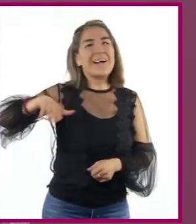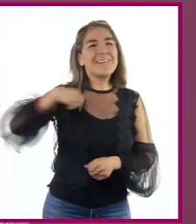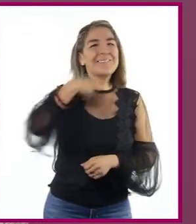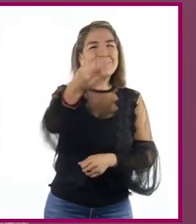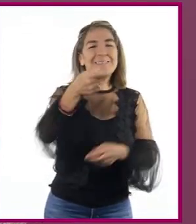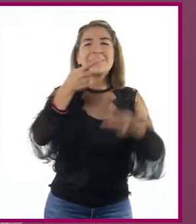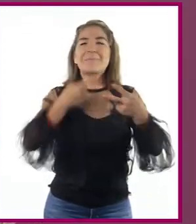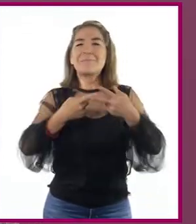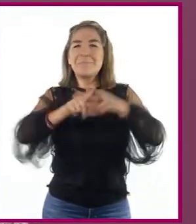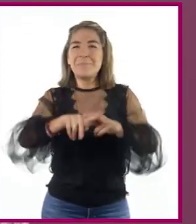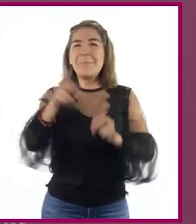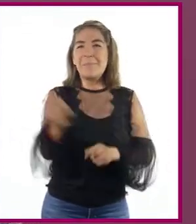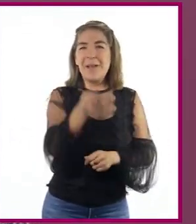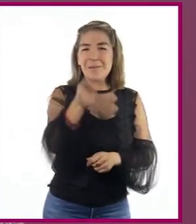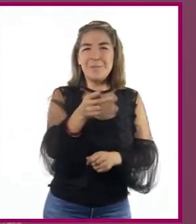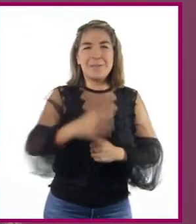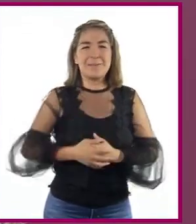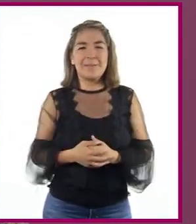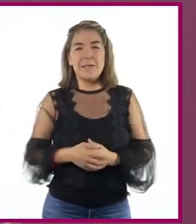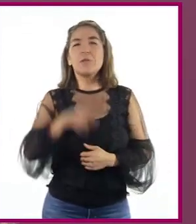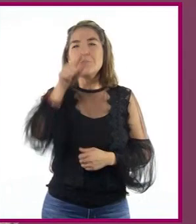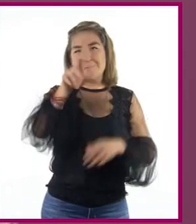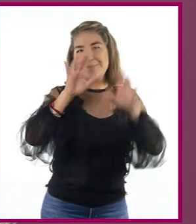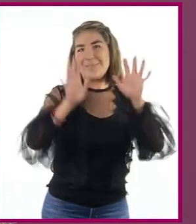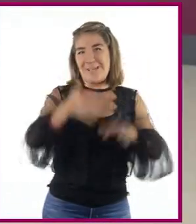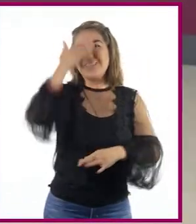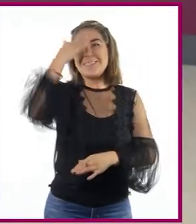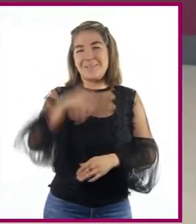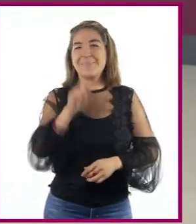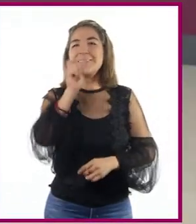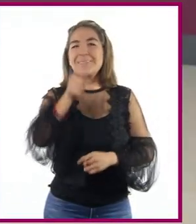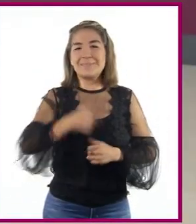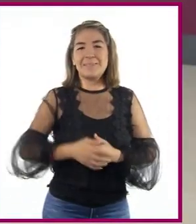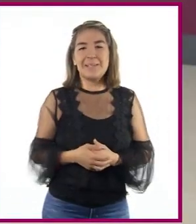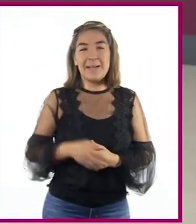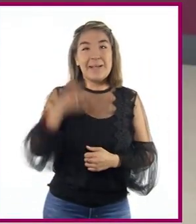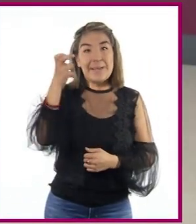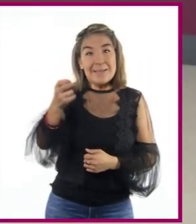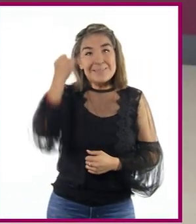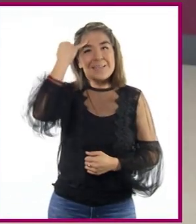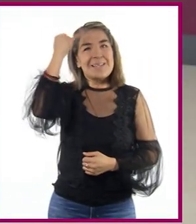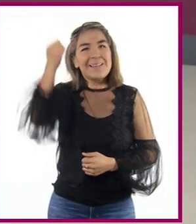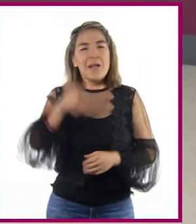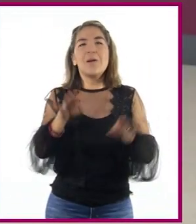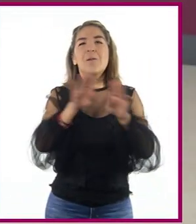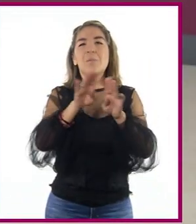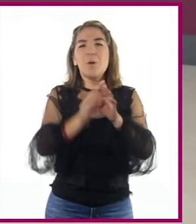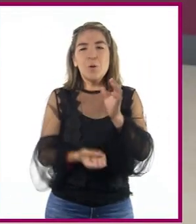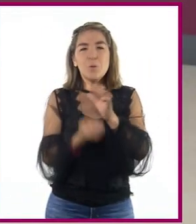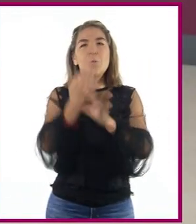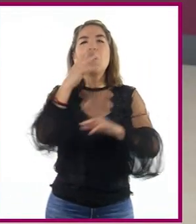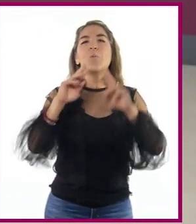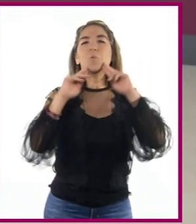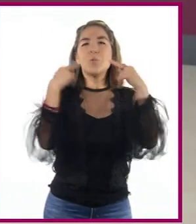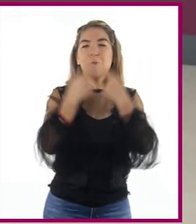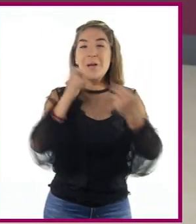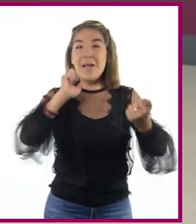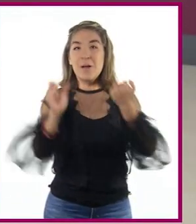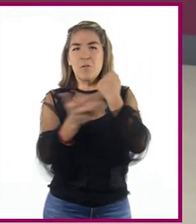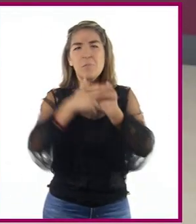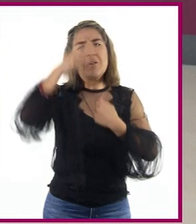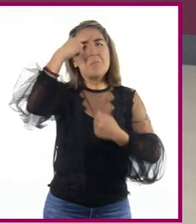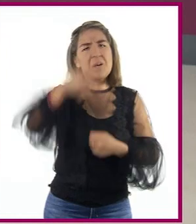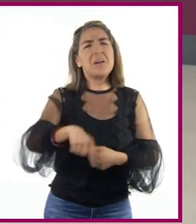preguntas iniciales, pues ahora saben que la idea de crear la Unión Europea